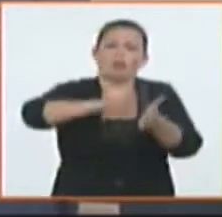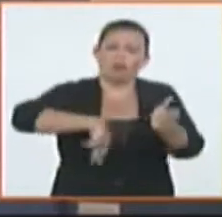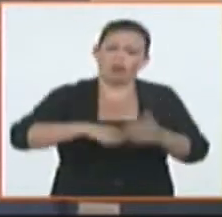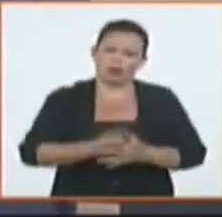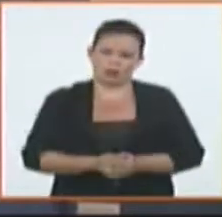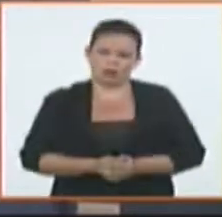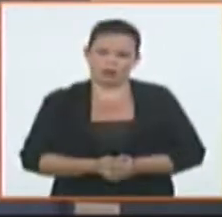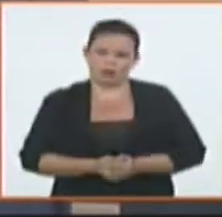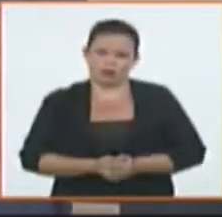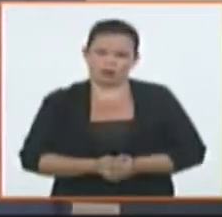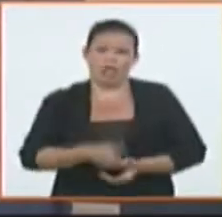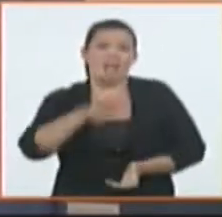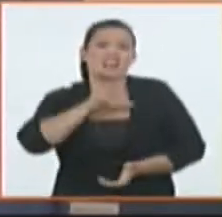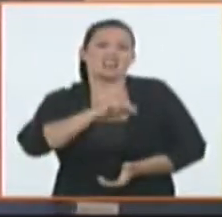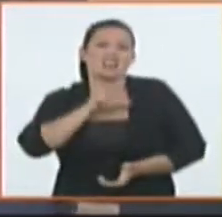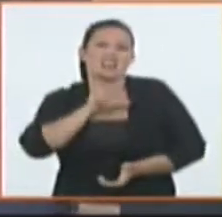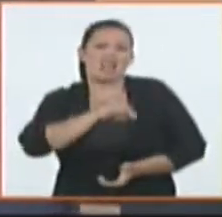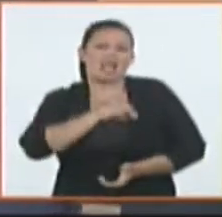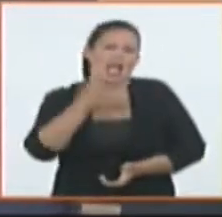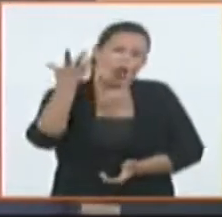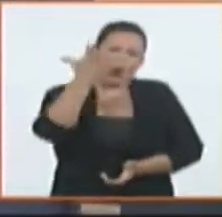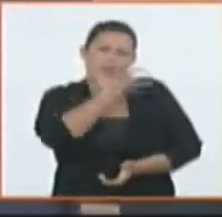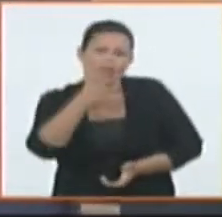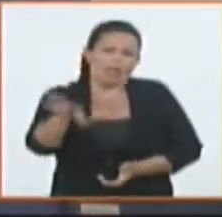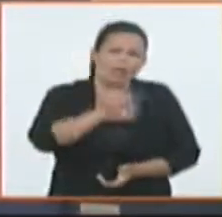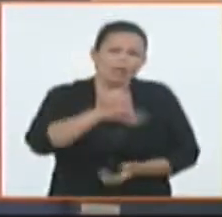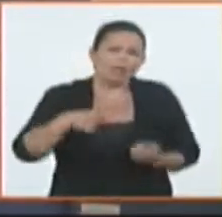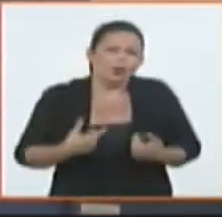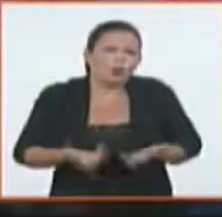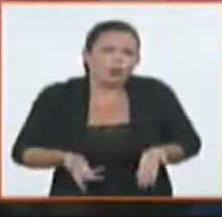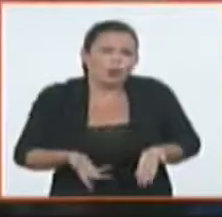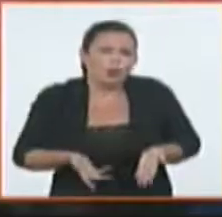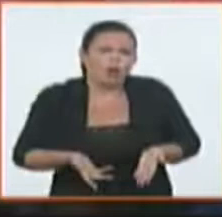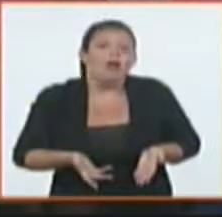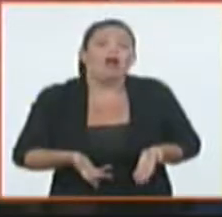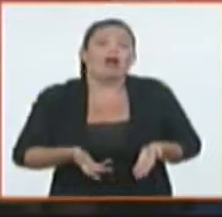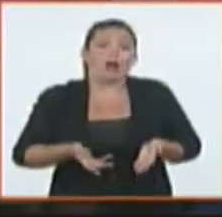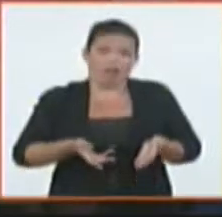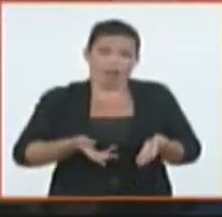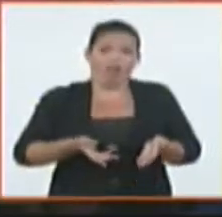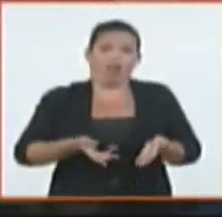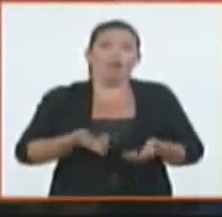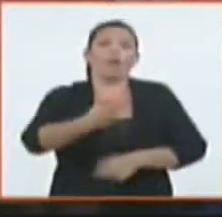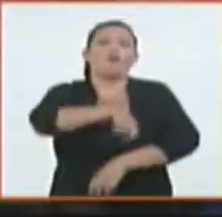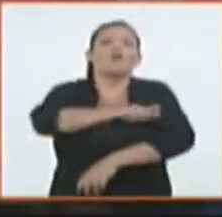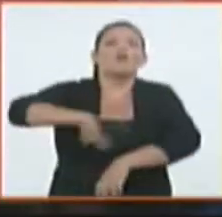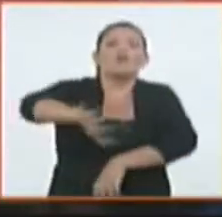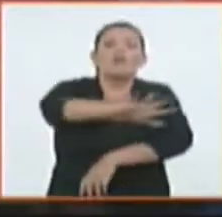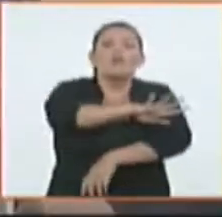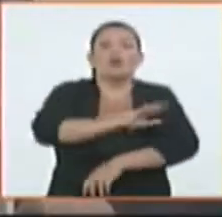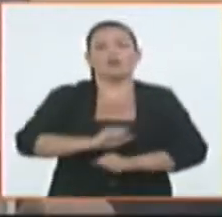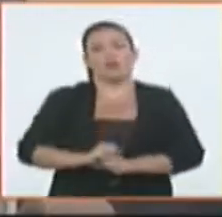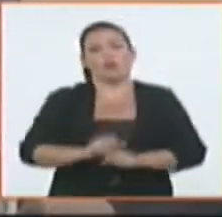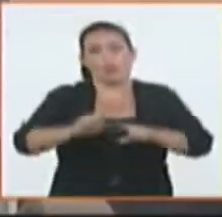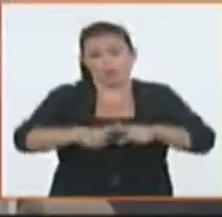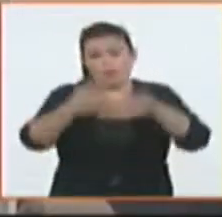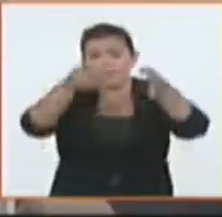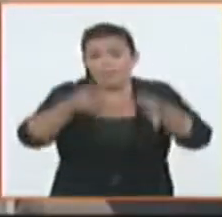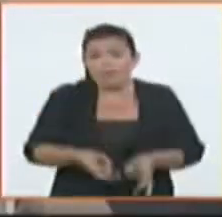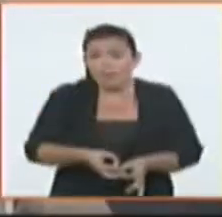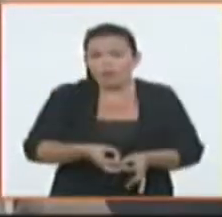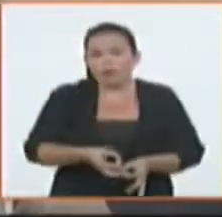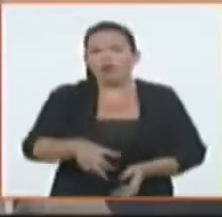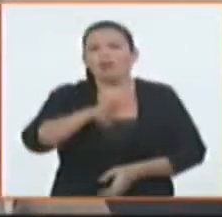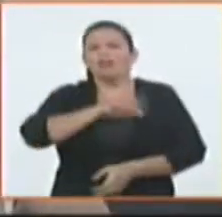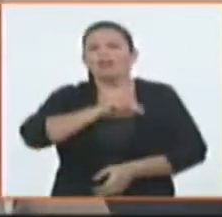Popular, ¿por quién fueron elegidos? Por el pueblo. Son los representantes del pueblo. Por lo tanto, si esos delegados son